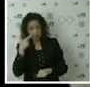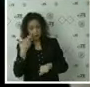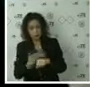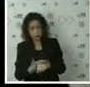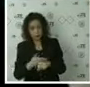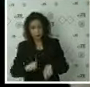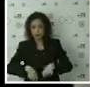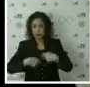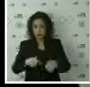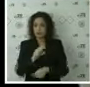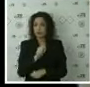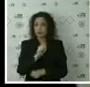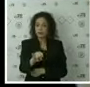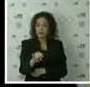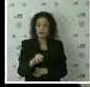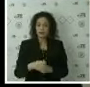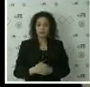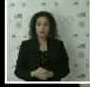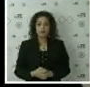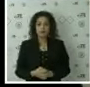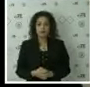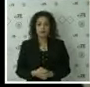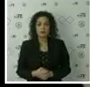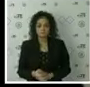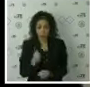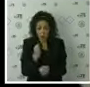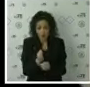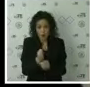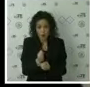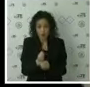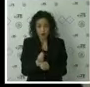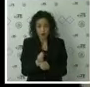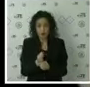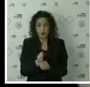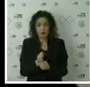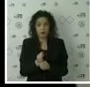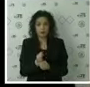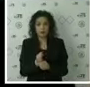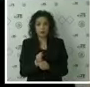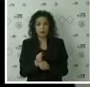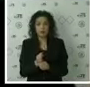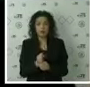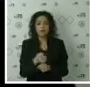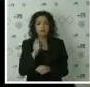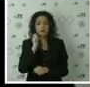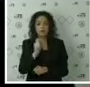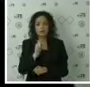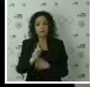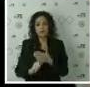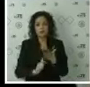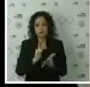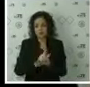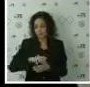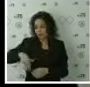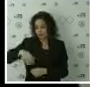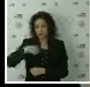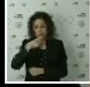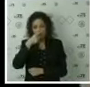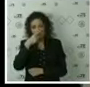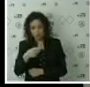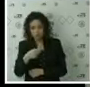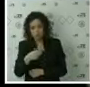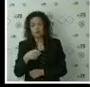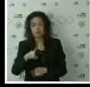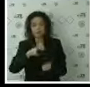la educación. Y en estos momentos, a propósito de la legislación antes mencionada, representa